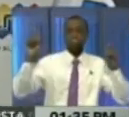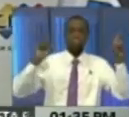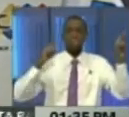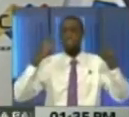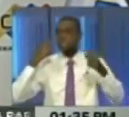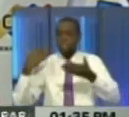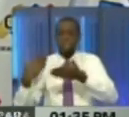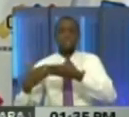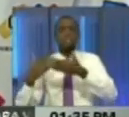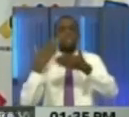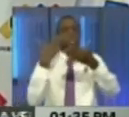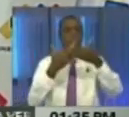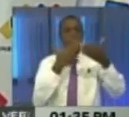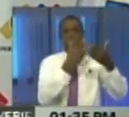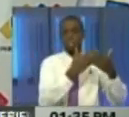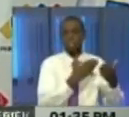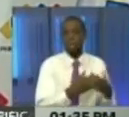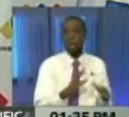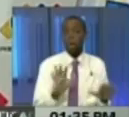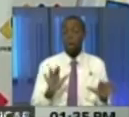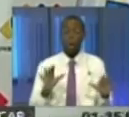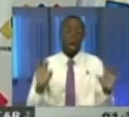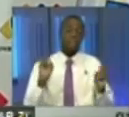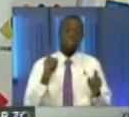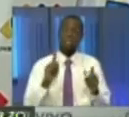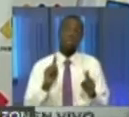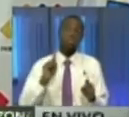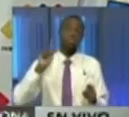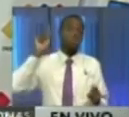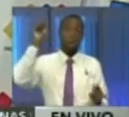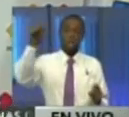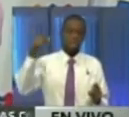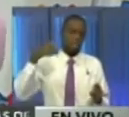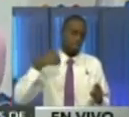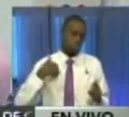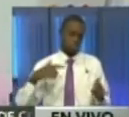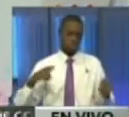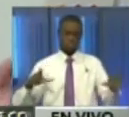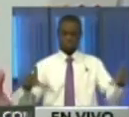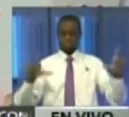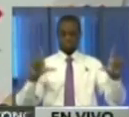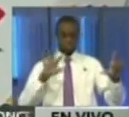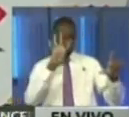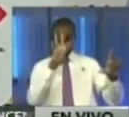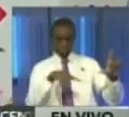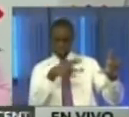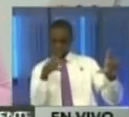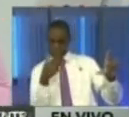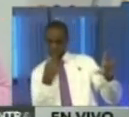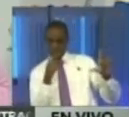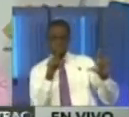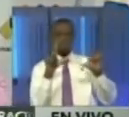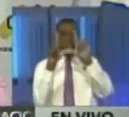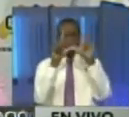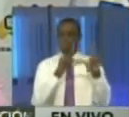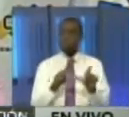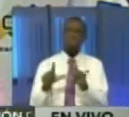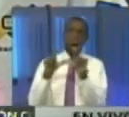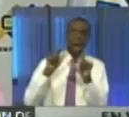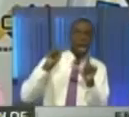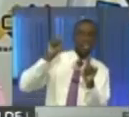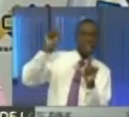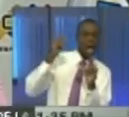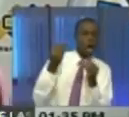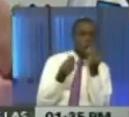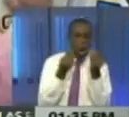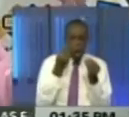con aparatos georreferenciales, de manera tal que podamos dar, de nuevo, la seguridad de que el evento